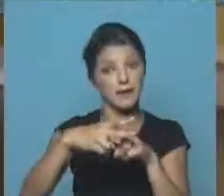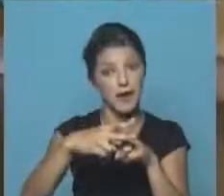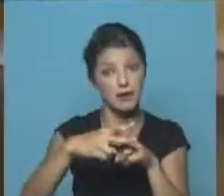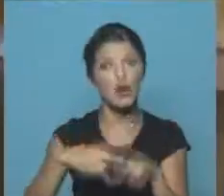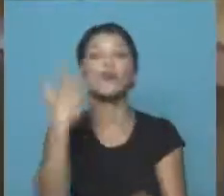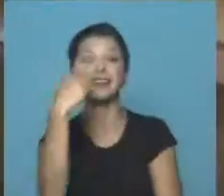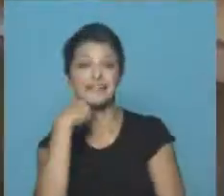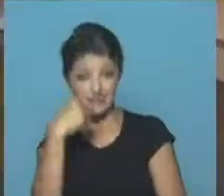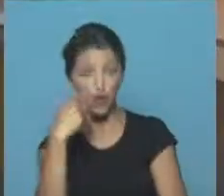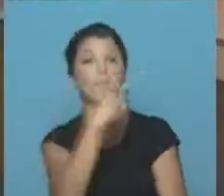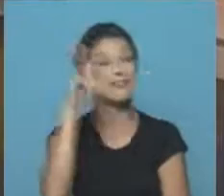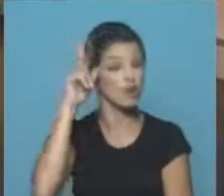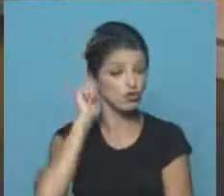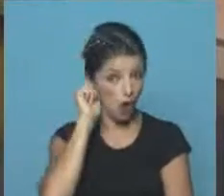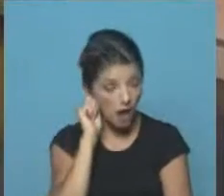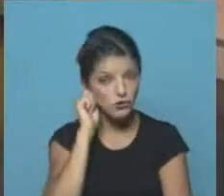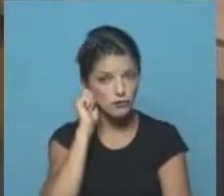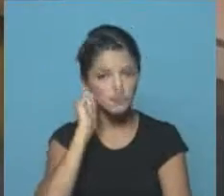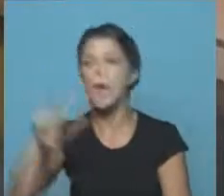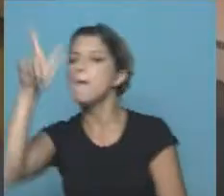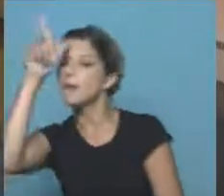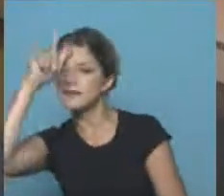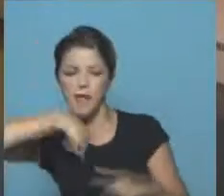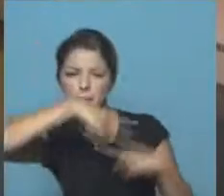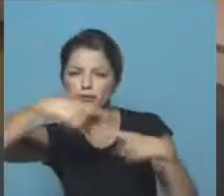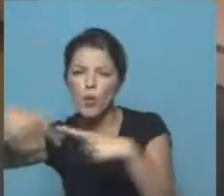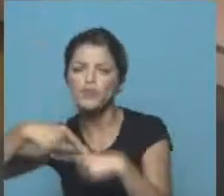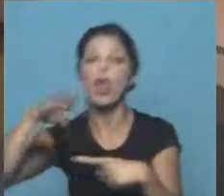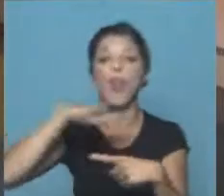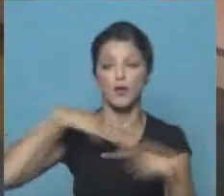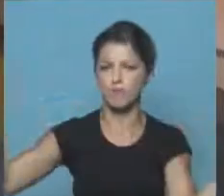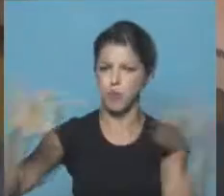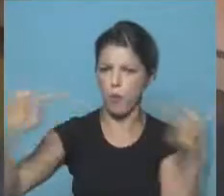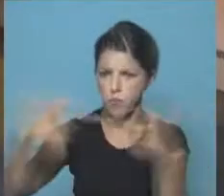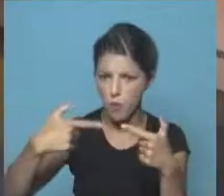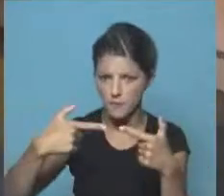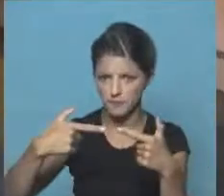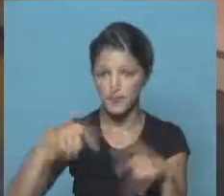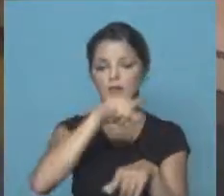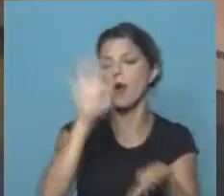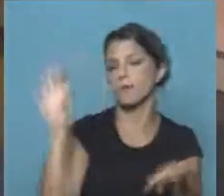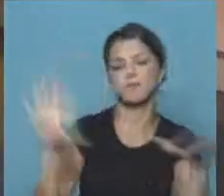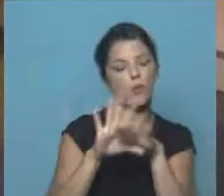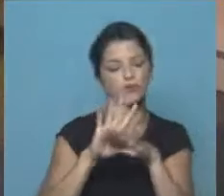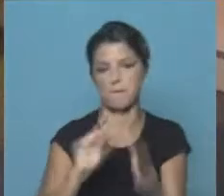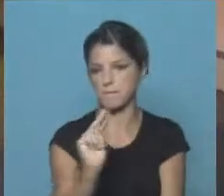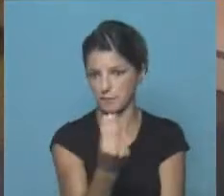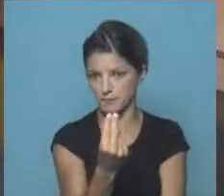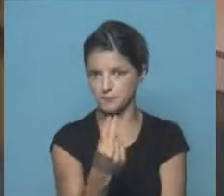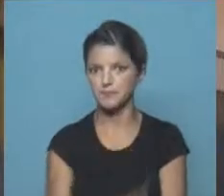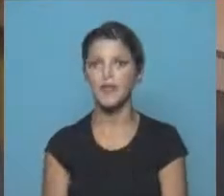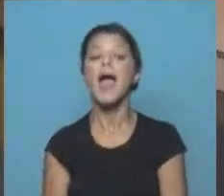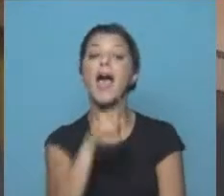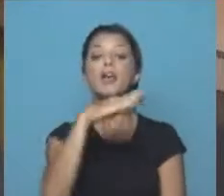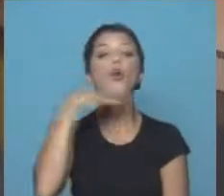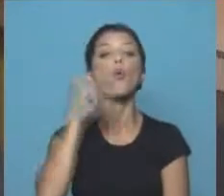hijos de 28 años, que quedó en el medio de una persecución policial y un tiroteo de la policía con los sospechosos. Allí está Julieta del Gul para traernos más